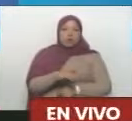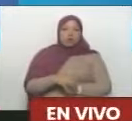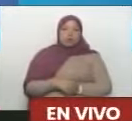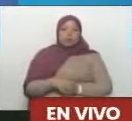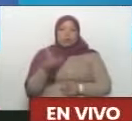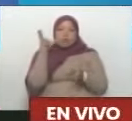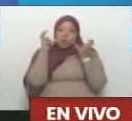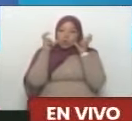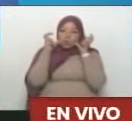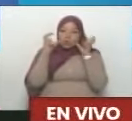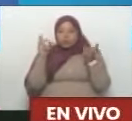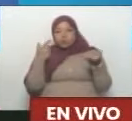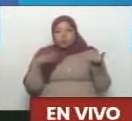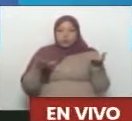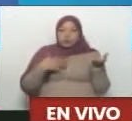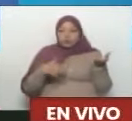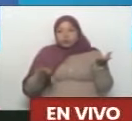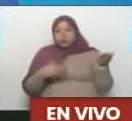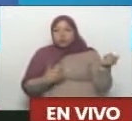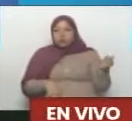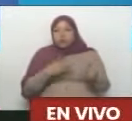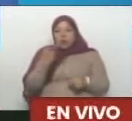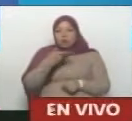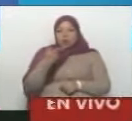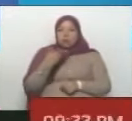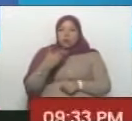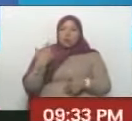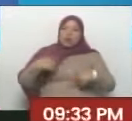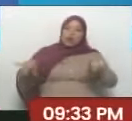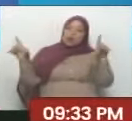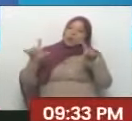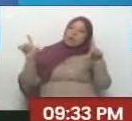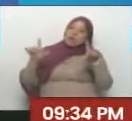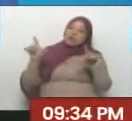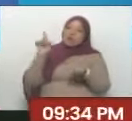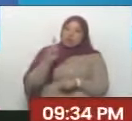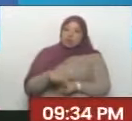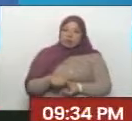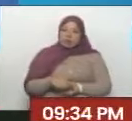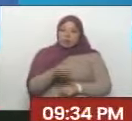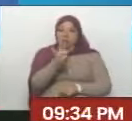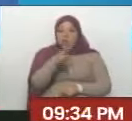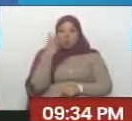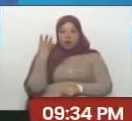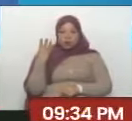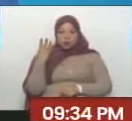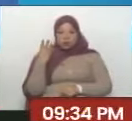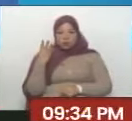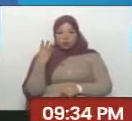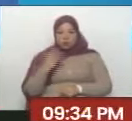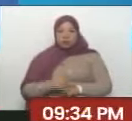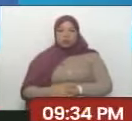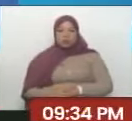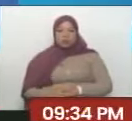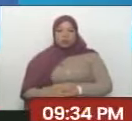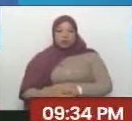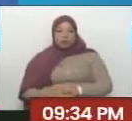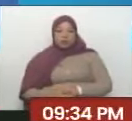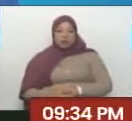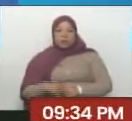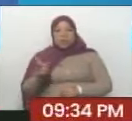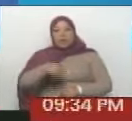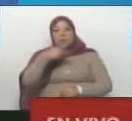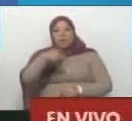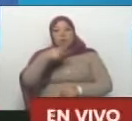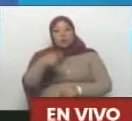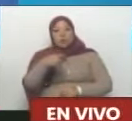ra, ra, ra, ra, que en la televisora, etcétera. Y en cuarto lugar, una